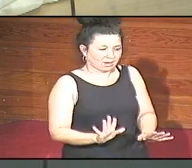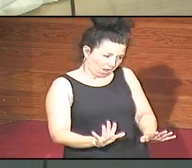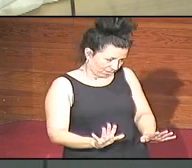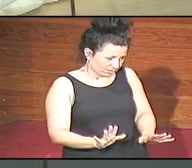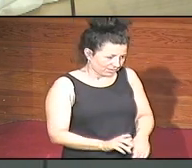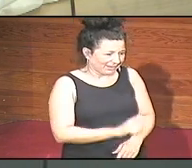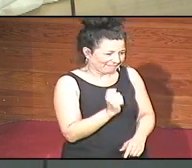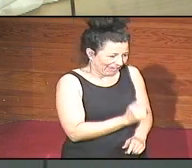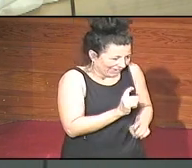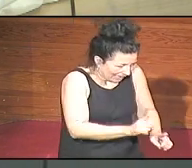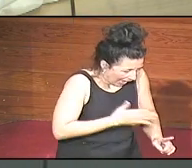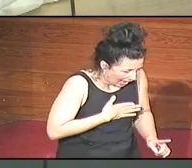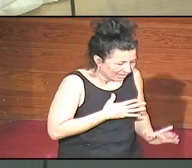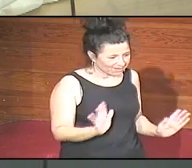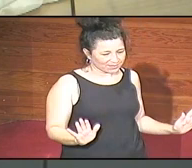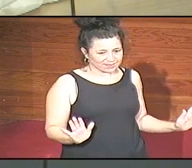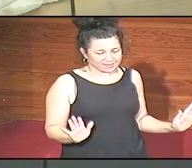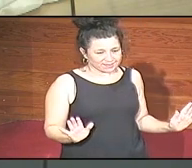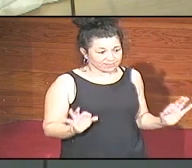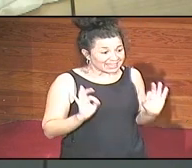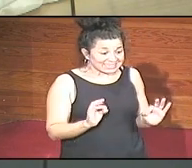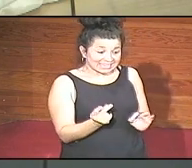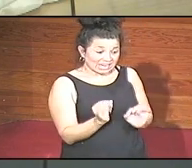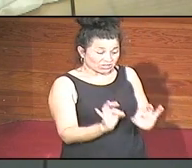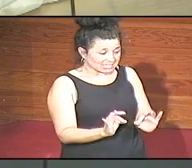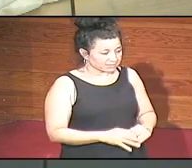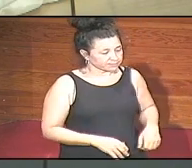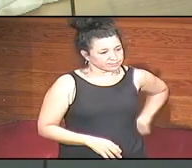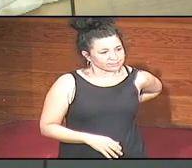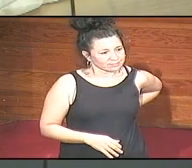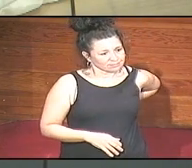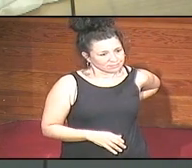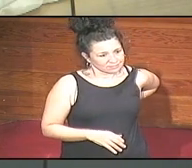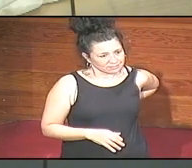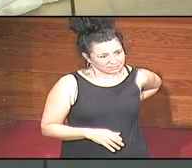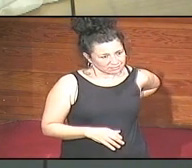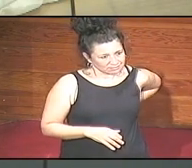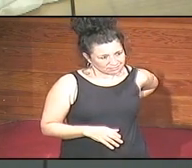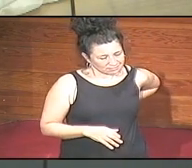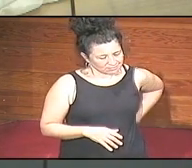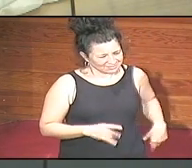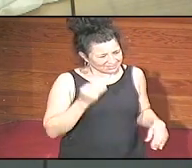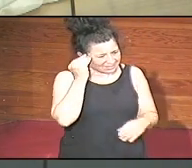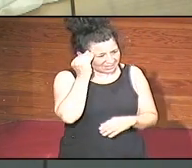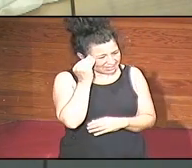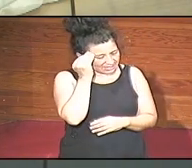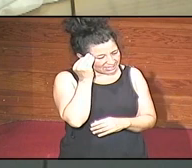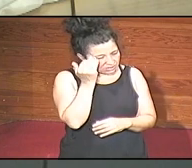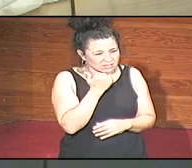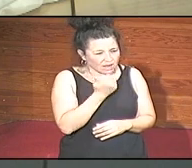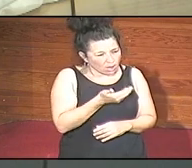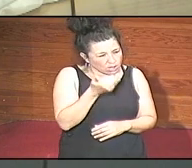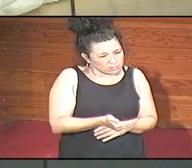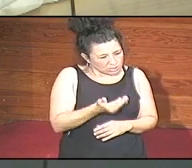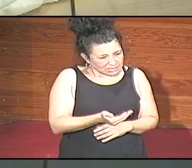y pero es que ese es el dinero o sea no creo que una de las cuestiones importantes de la educación